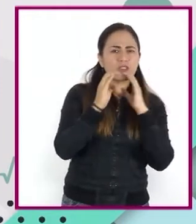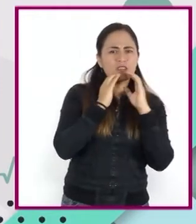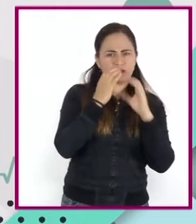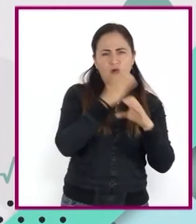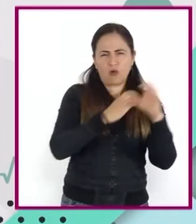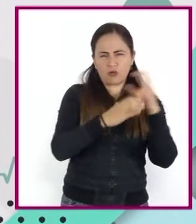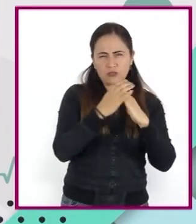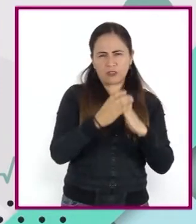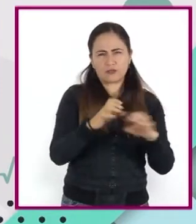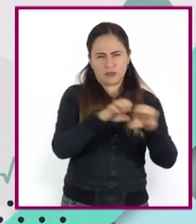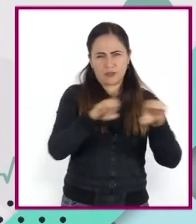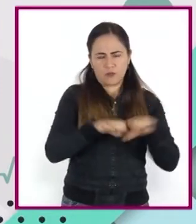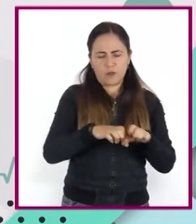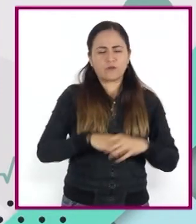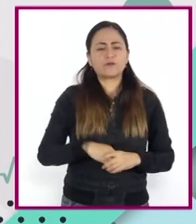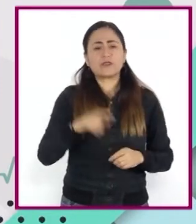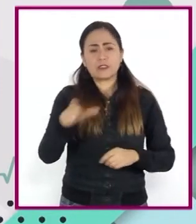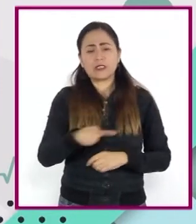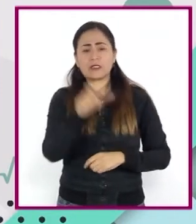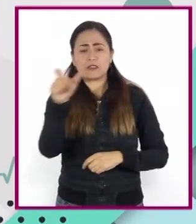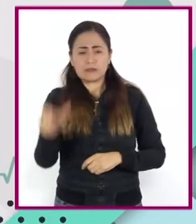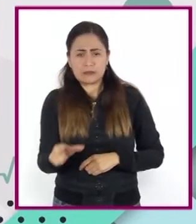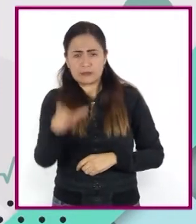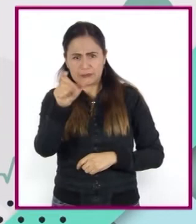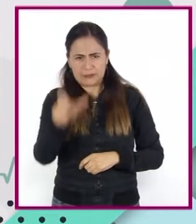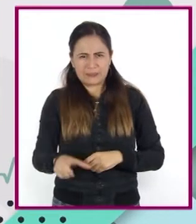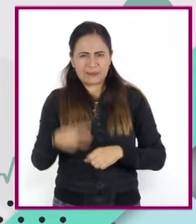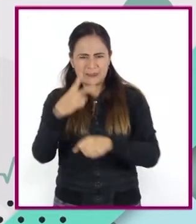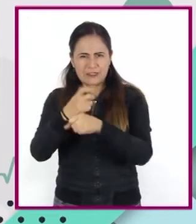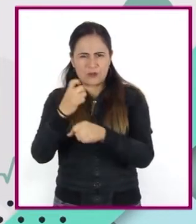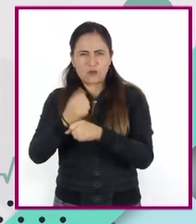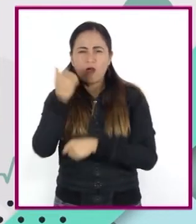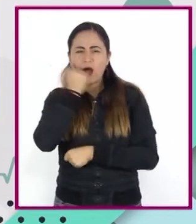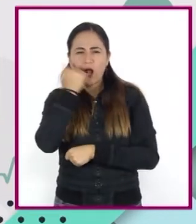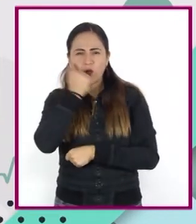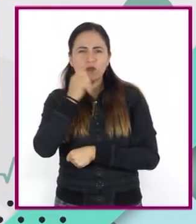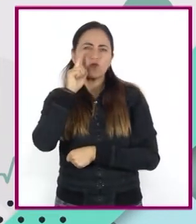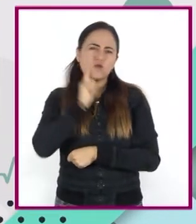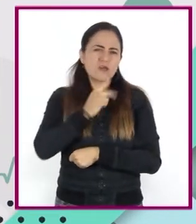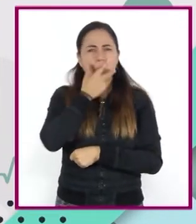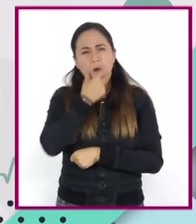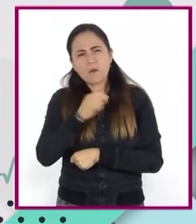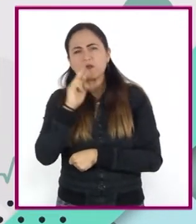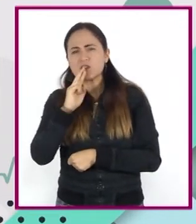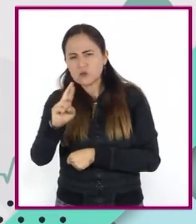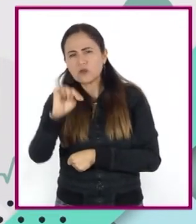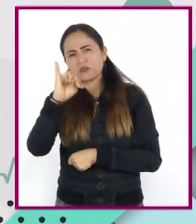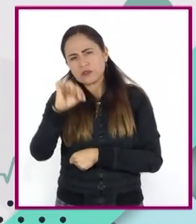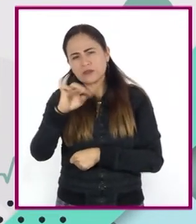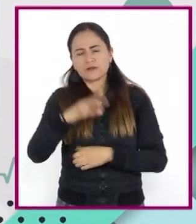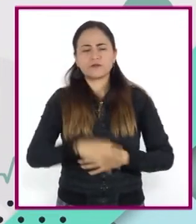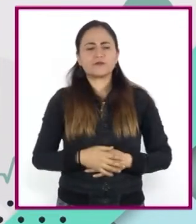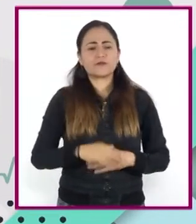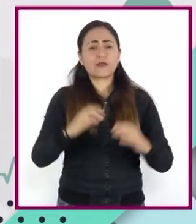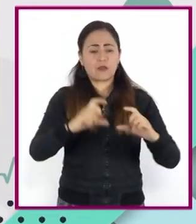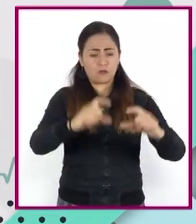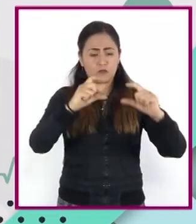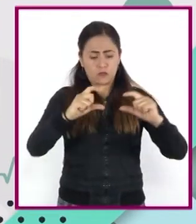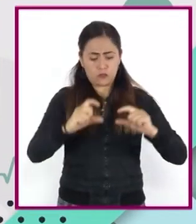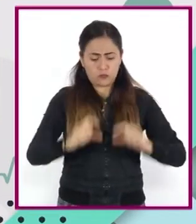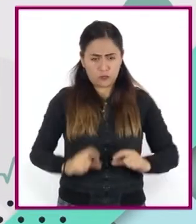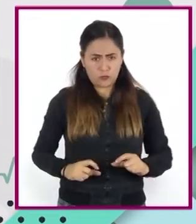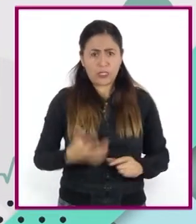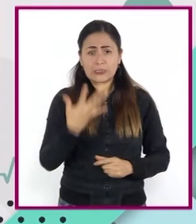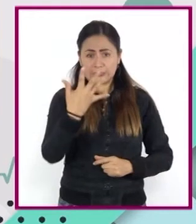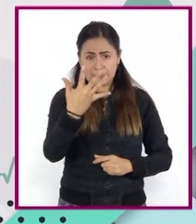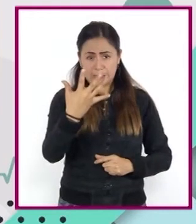y alumnos que corresponde a la frecuencia absoluta. En los siguientes 5 renglones se escribieron